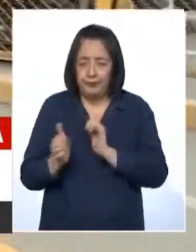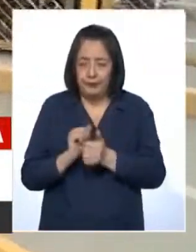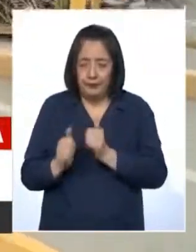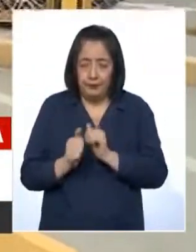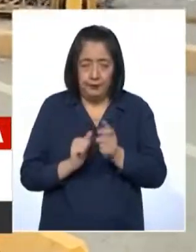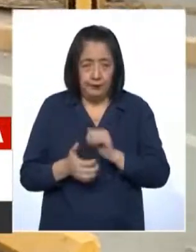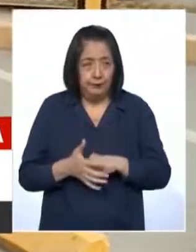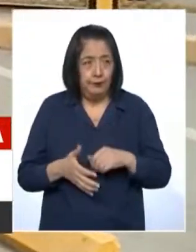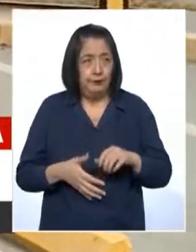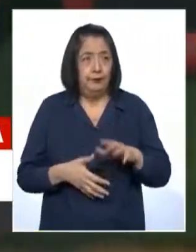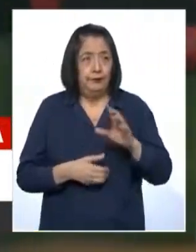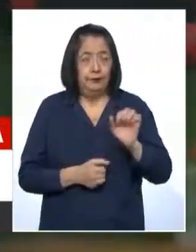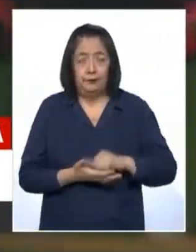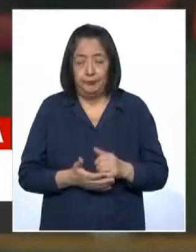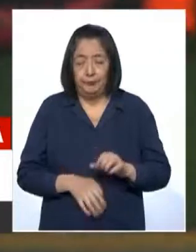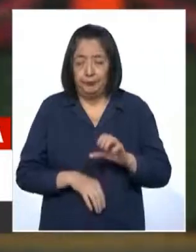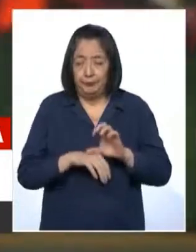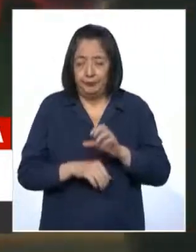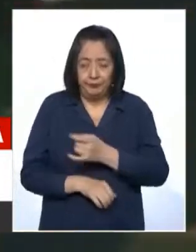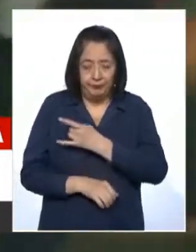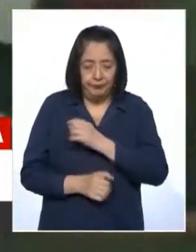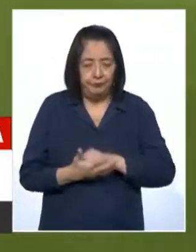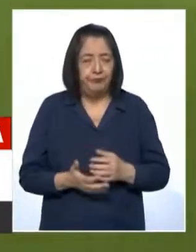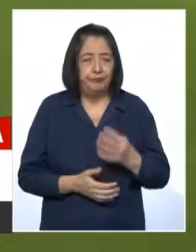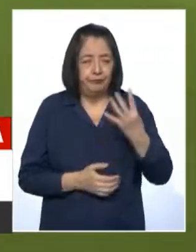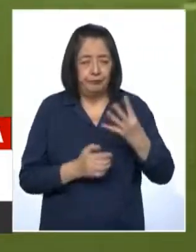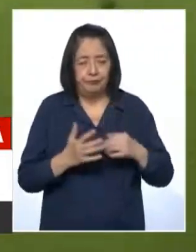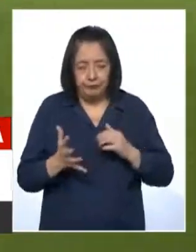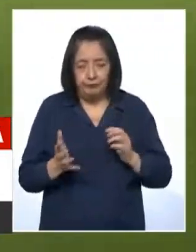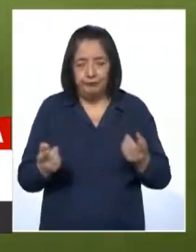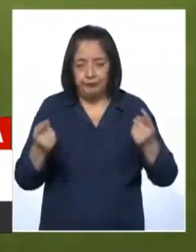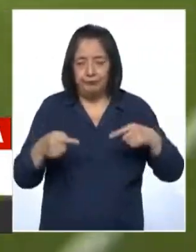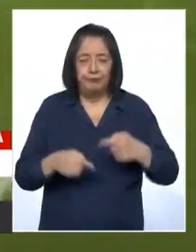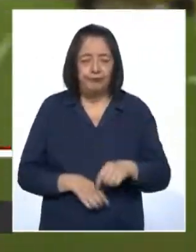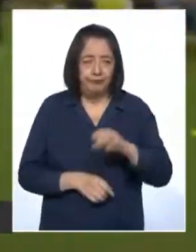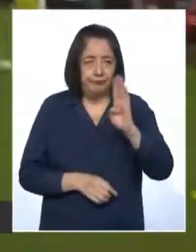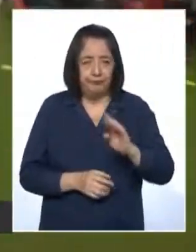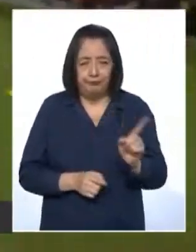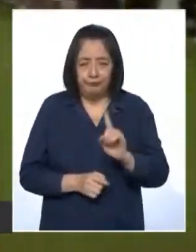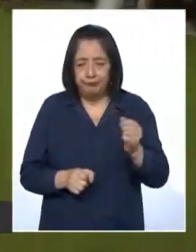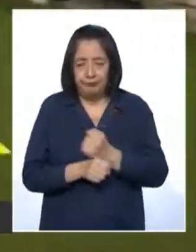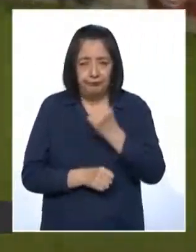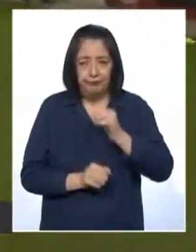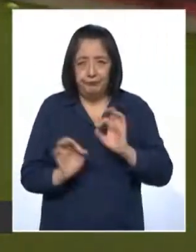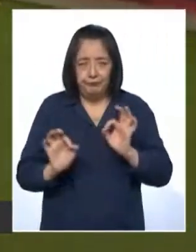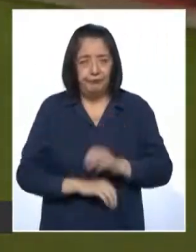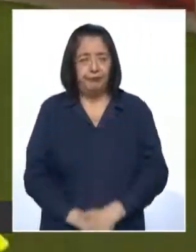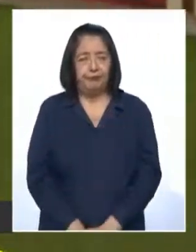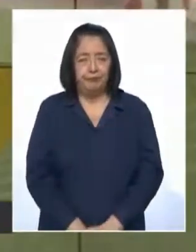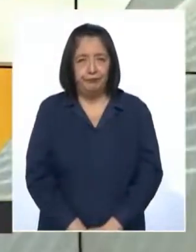Conmebol, Universitario disputó 4 eliminatorias ante cuadros de Brasil. No ganó ninguna.